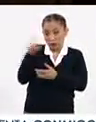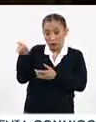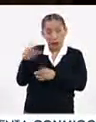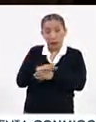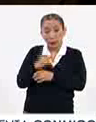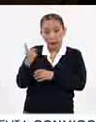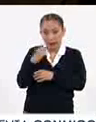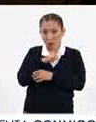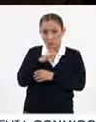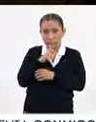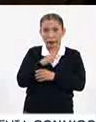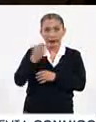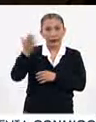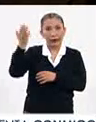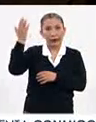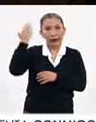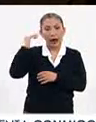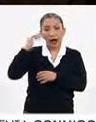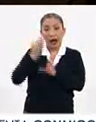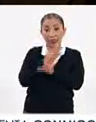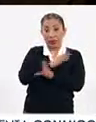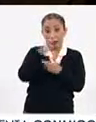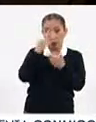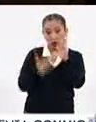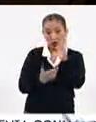la Rusia prerevolucionaria y